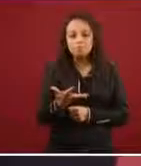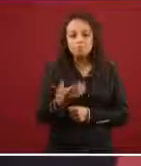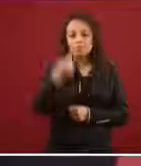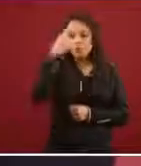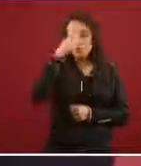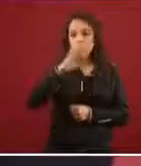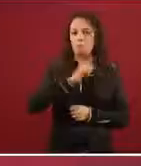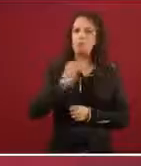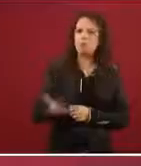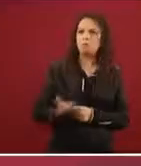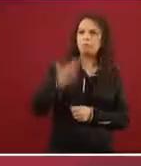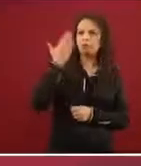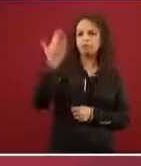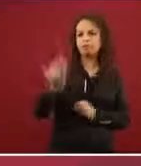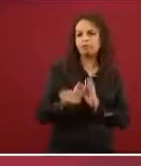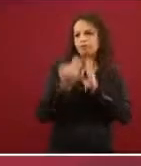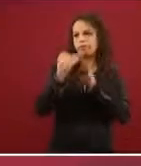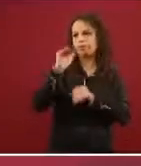honestidad,